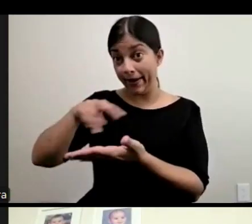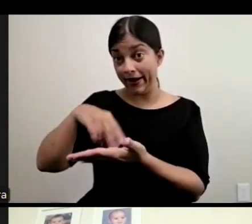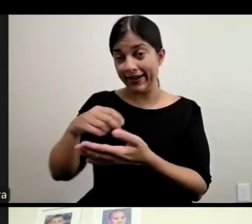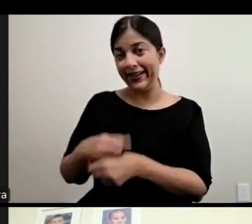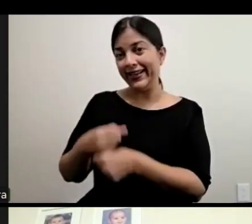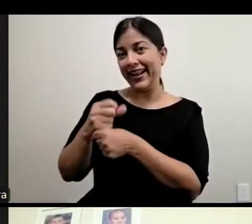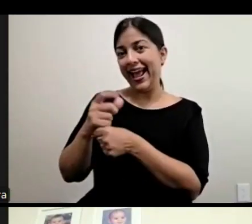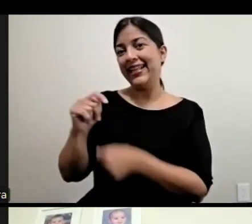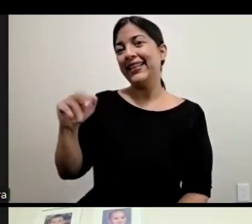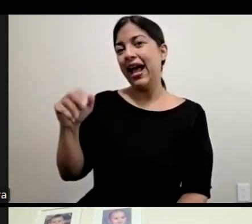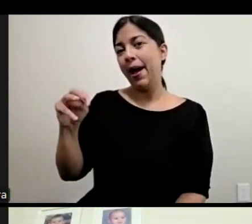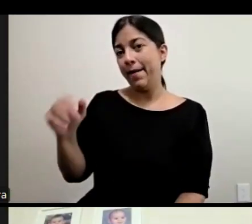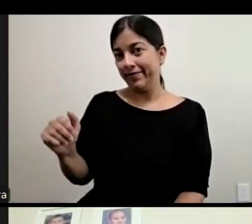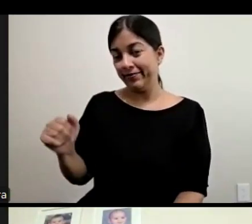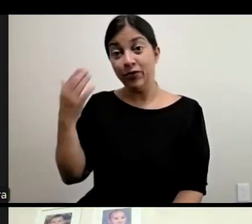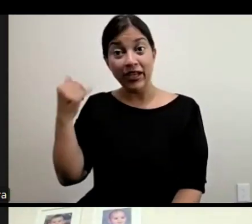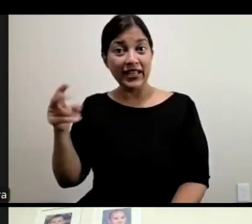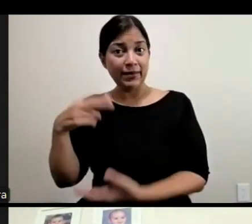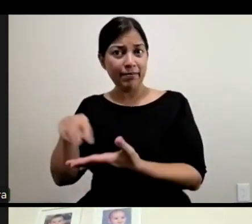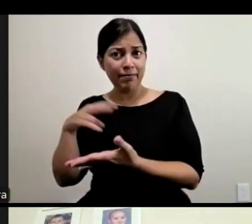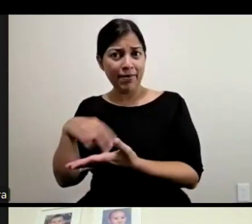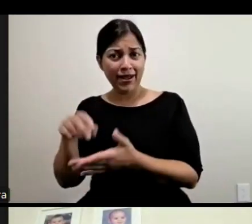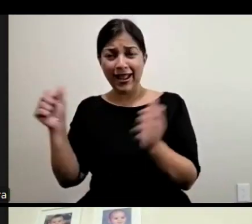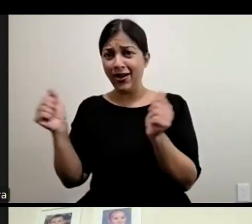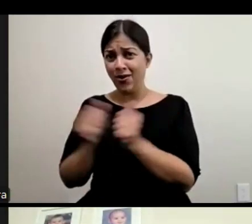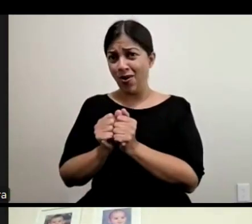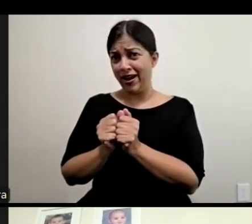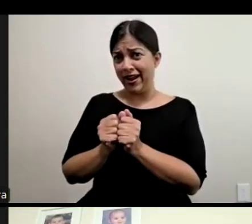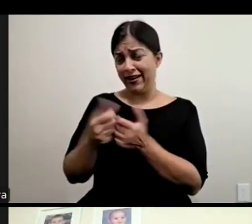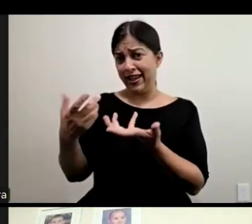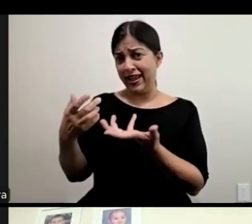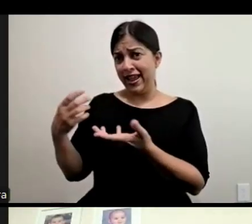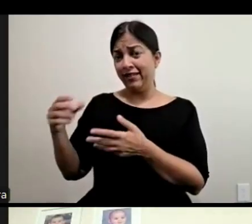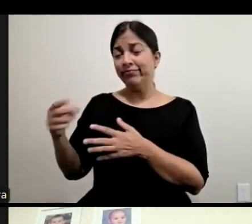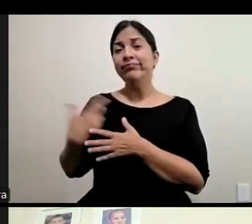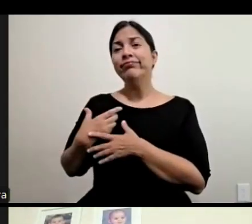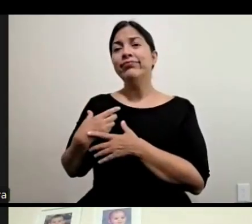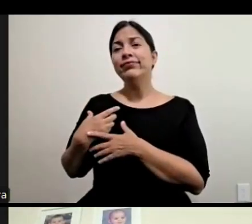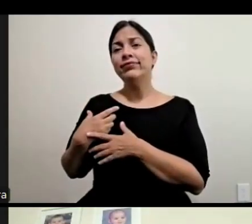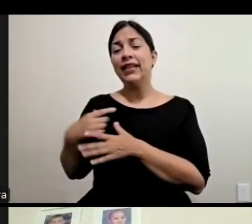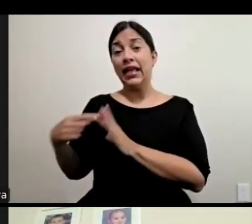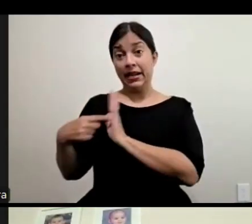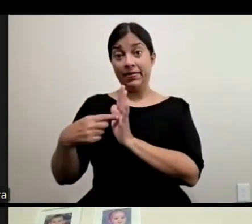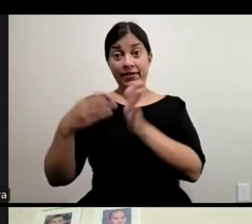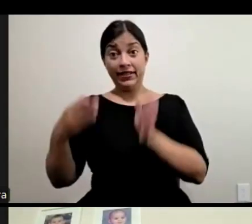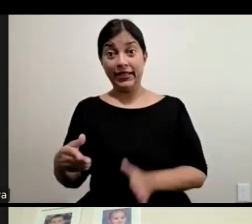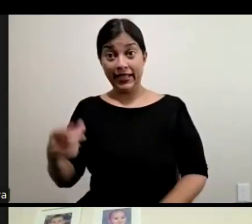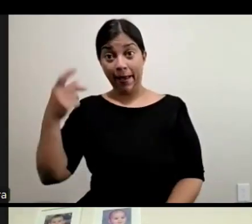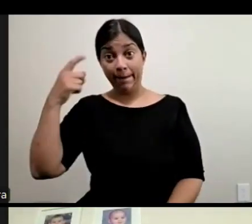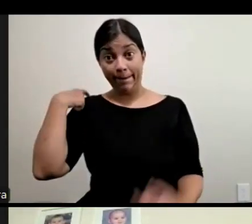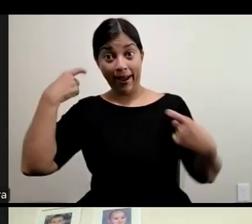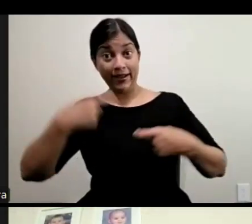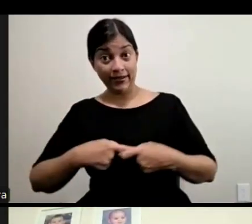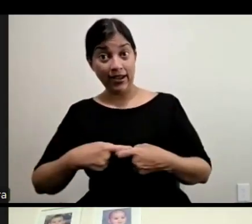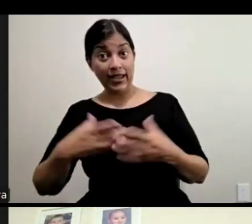trama, porque ella está bailando Sí. con el embajador de España que quiere casarla, porque recuerda que ella nunca se casó, ¿no? Que quería